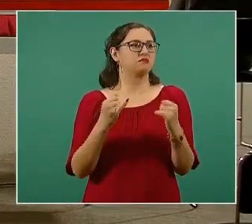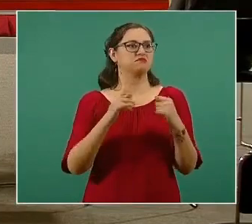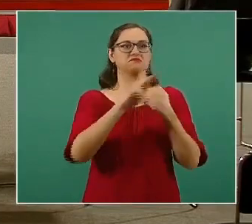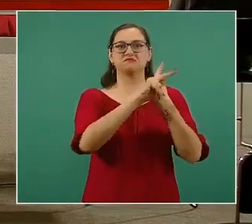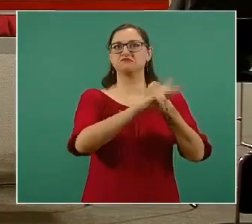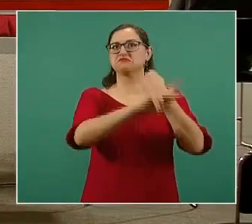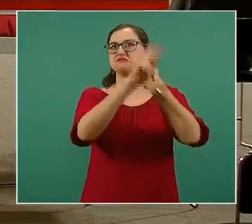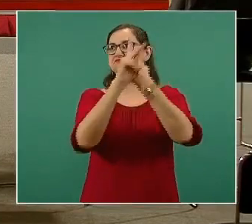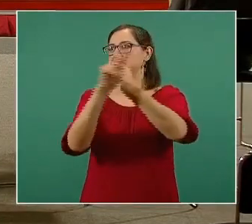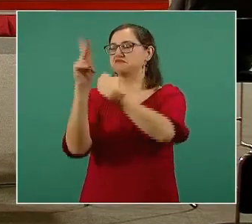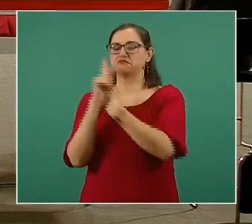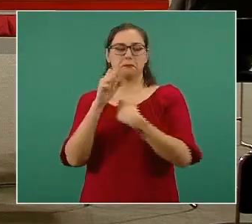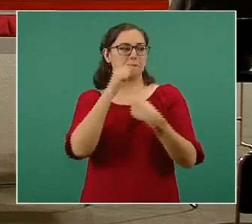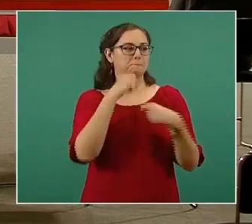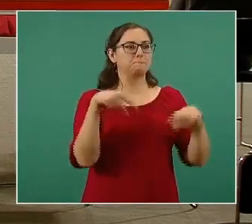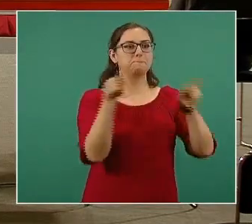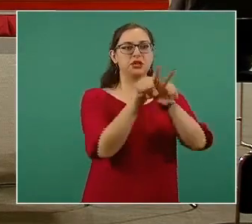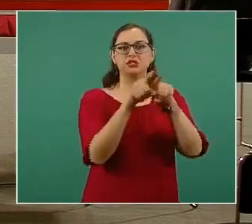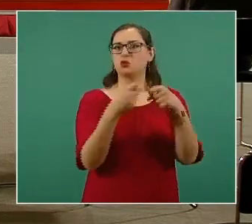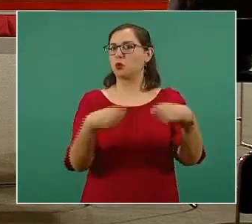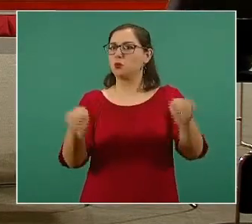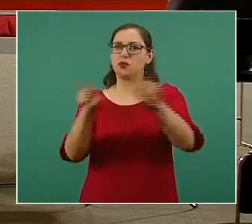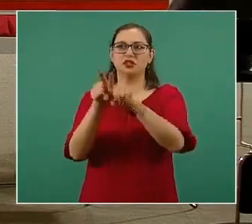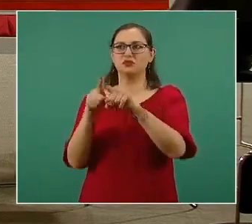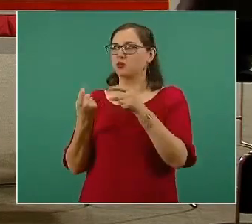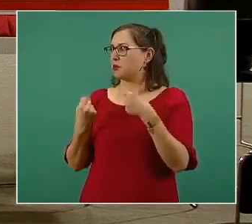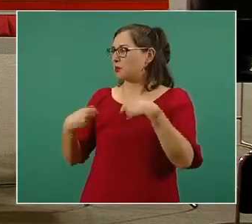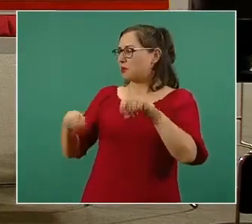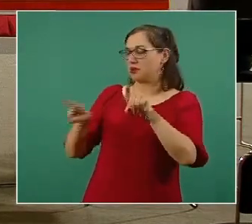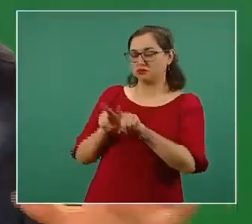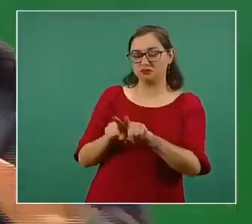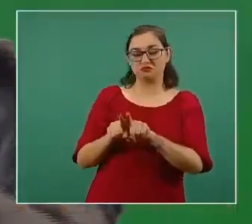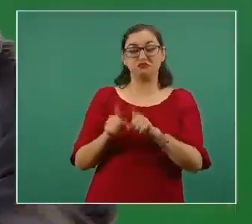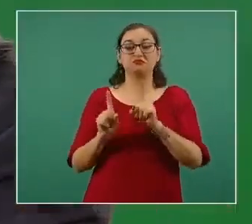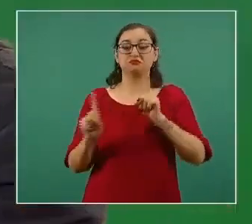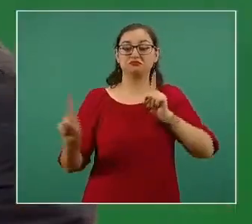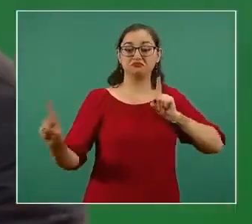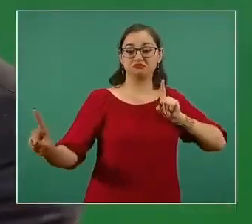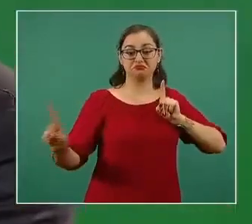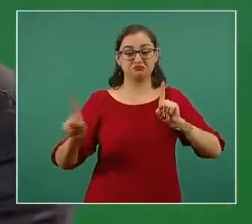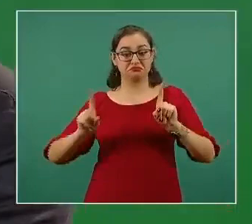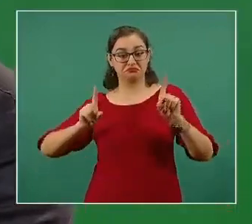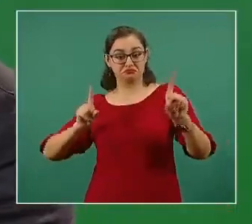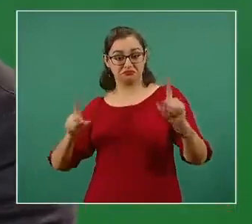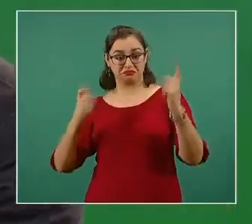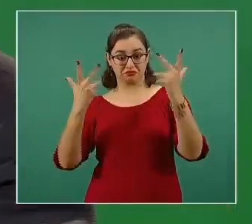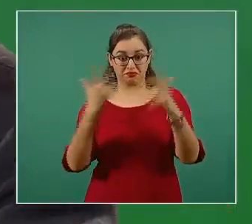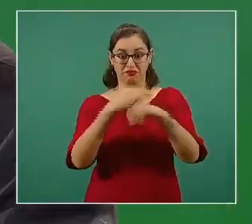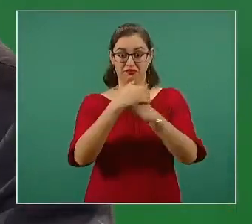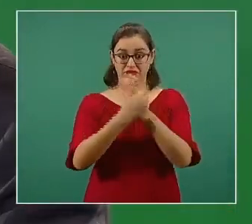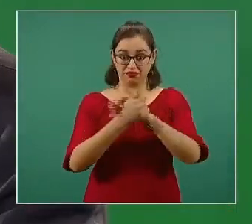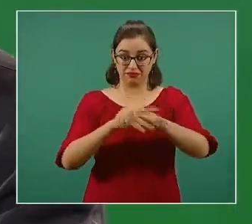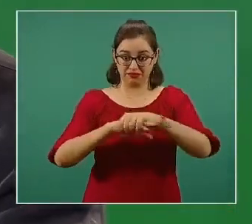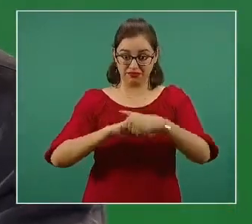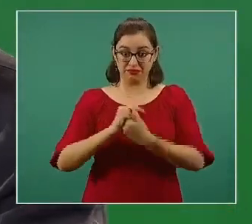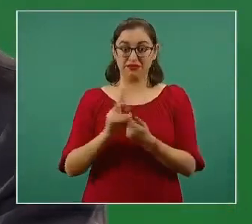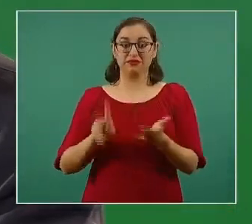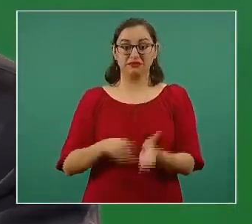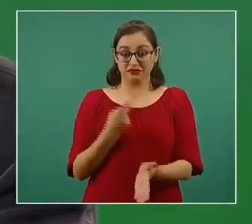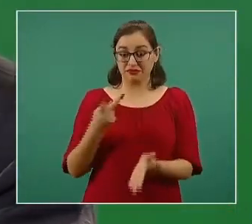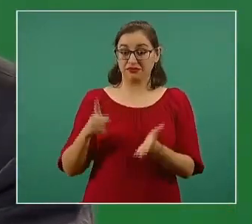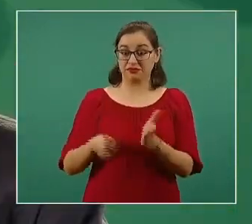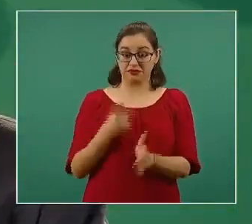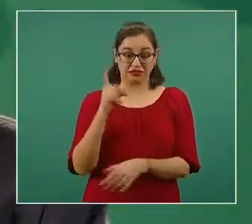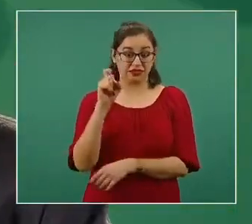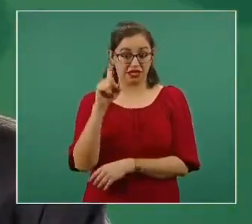las partes del mundo. Esencialmente son las mismas. Mantenerse a sana distancia, lavarse continuamente las manos,